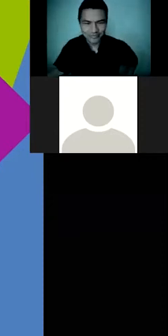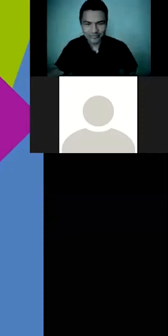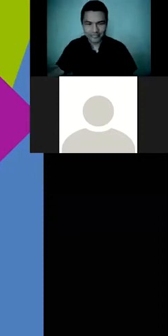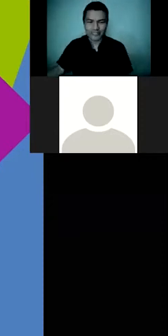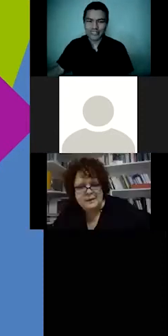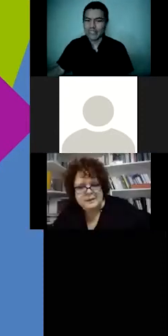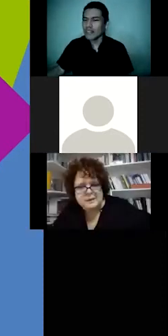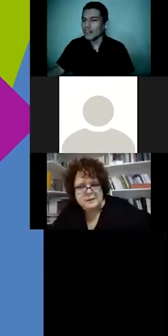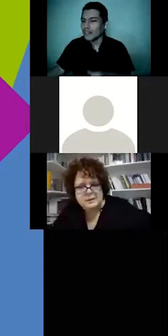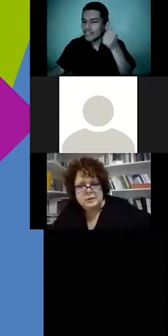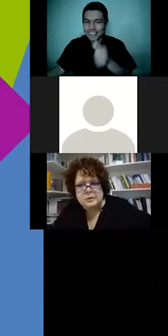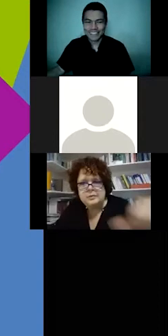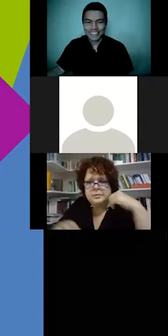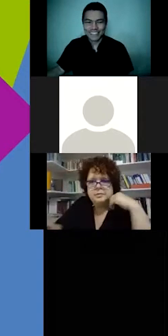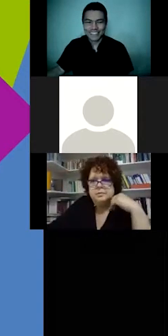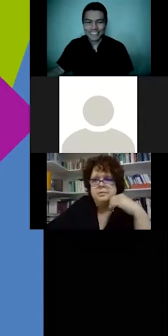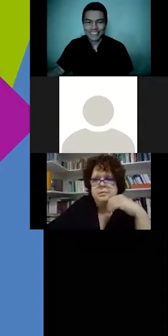Gracias.